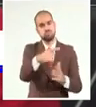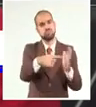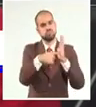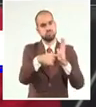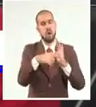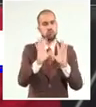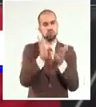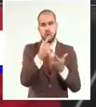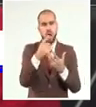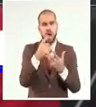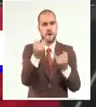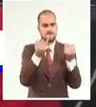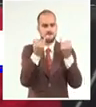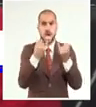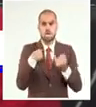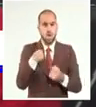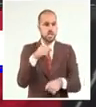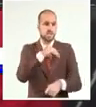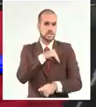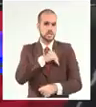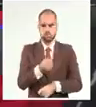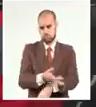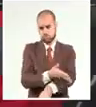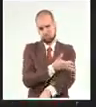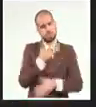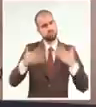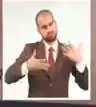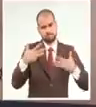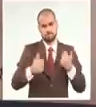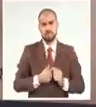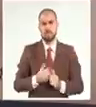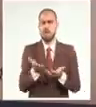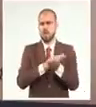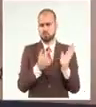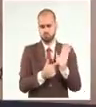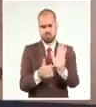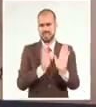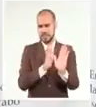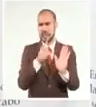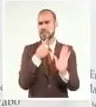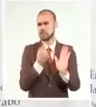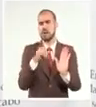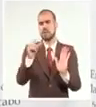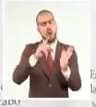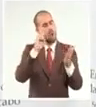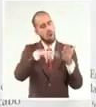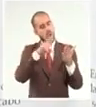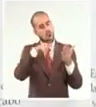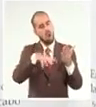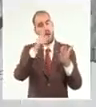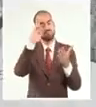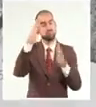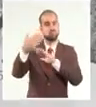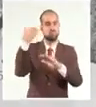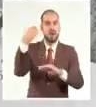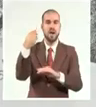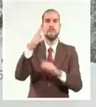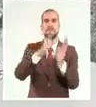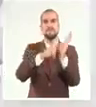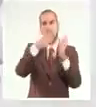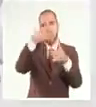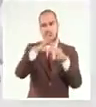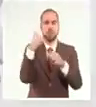súper, súper orgullosa. El libro de Ediciones Loinás traslada al lector a los días de agosto del 59 en Pinar